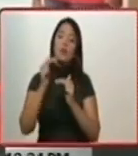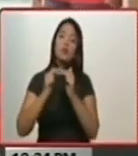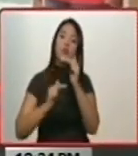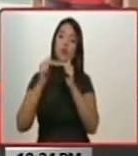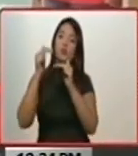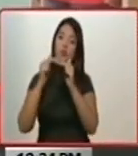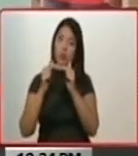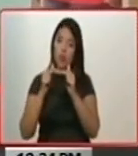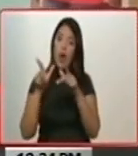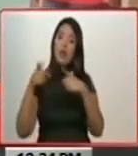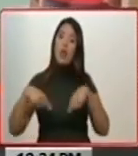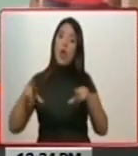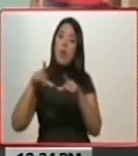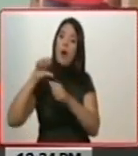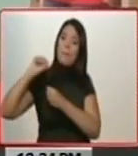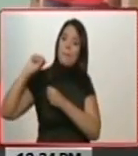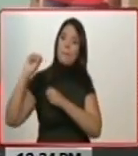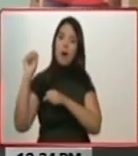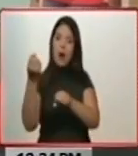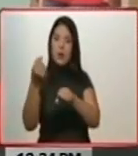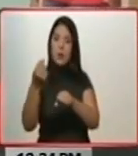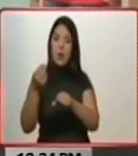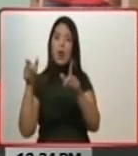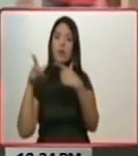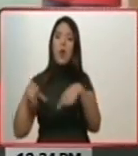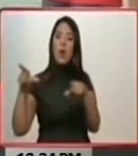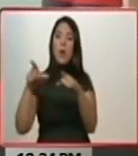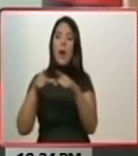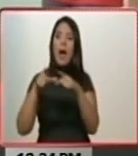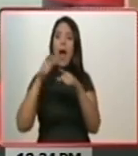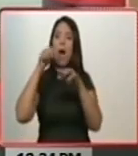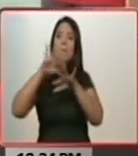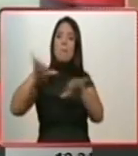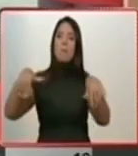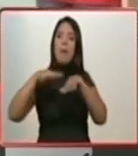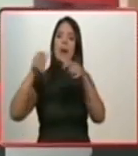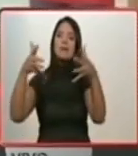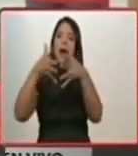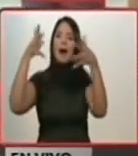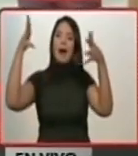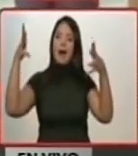del estadio de béisbol del sector Playa Grande de Choroní.